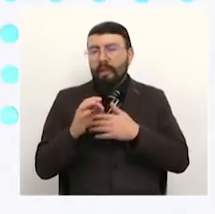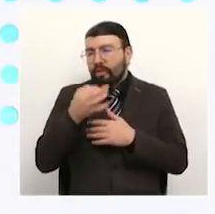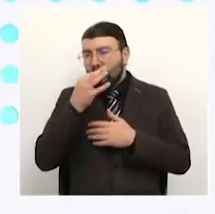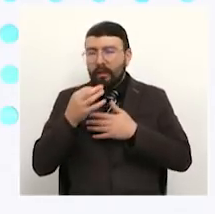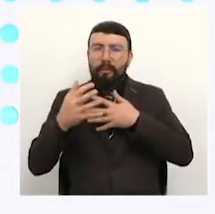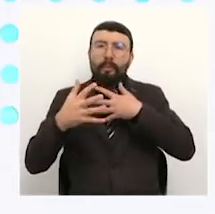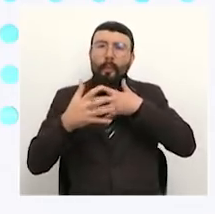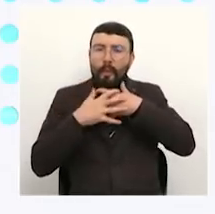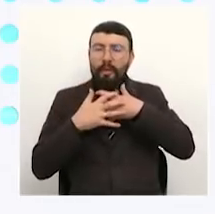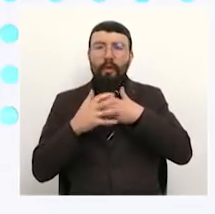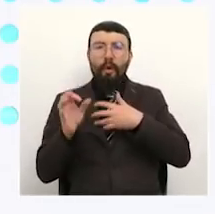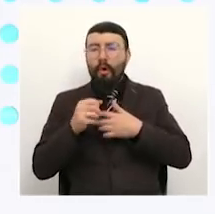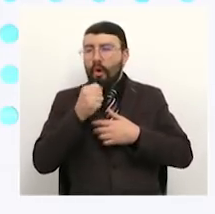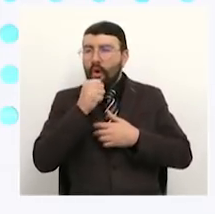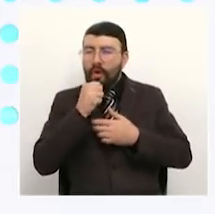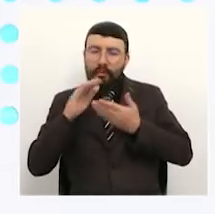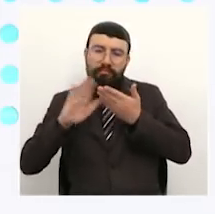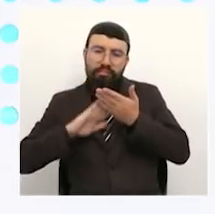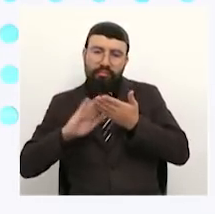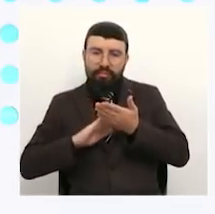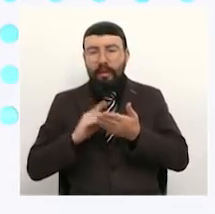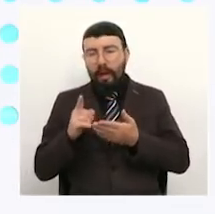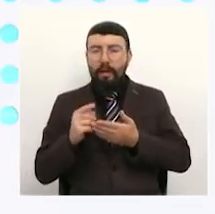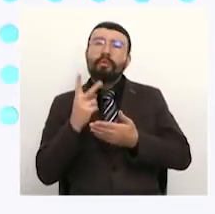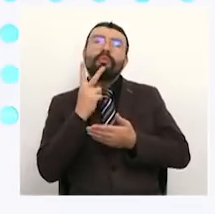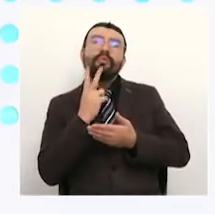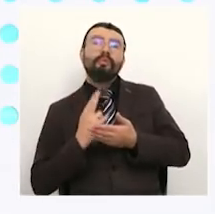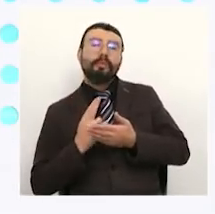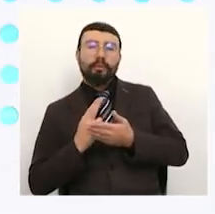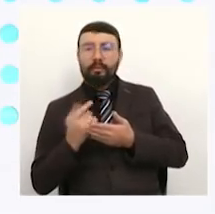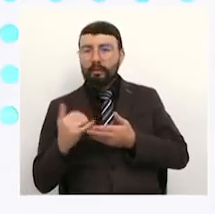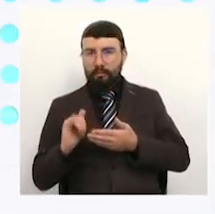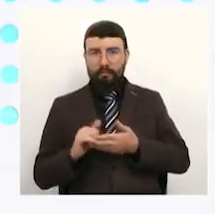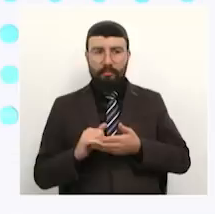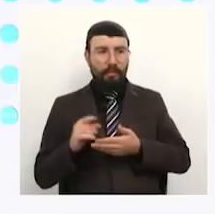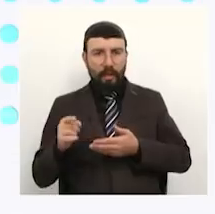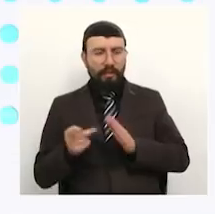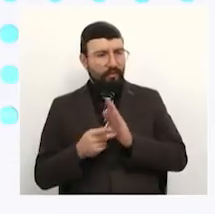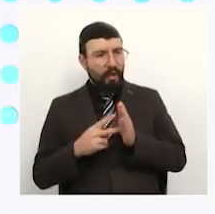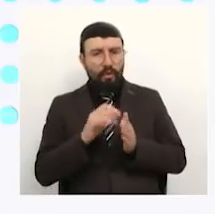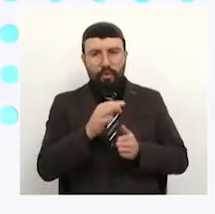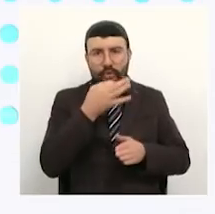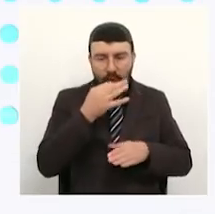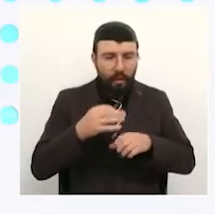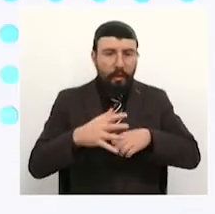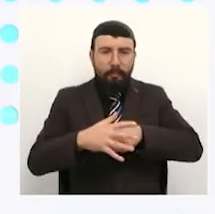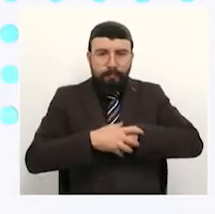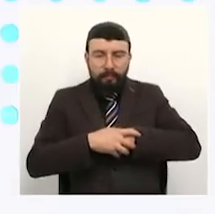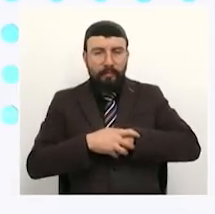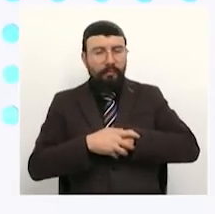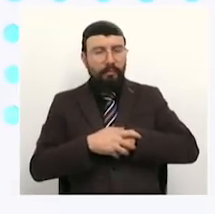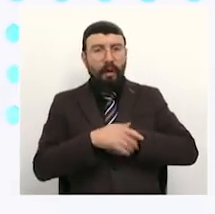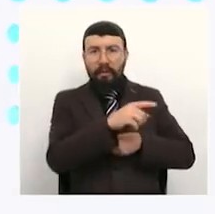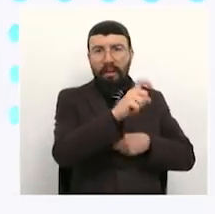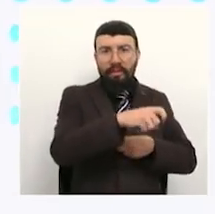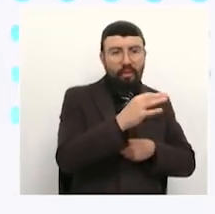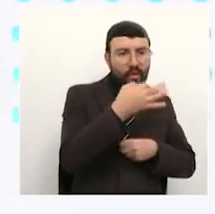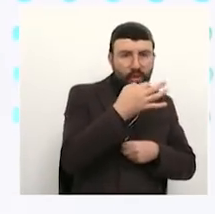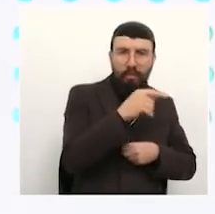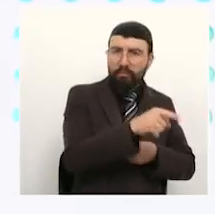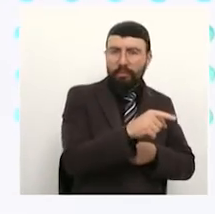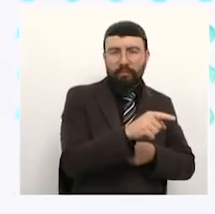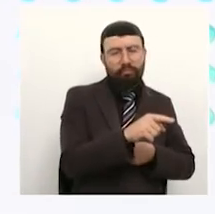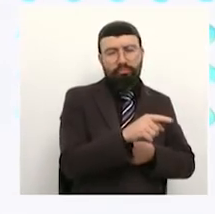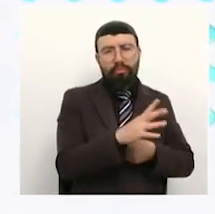antitusígeno algo que nos ayude a reparar un poquitico esa vía antiinflamatorio no necesariamente tiene que ser pues de los de farmacia de diclofenaco y demás